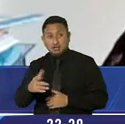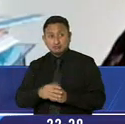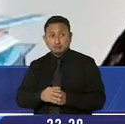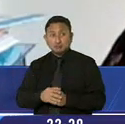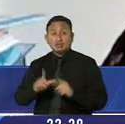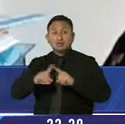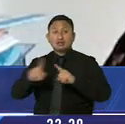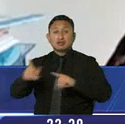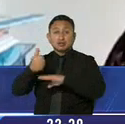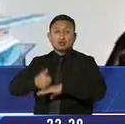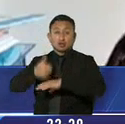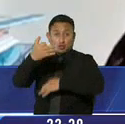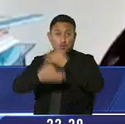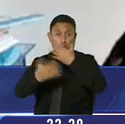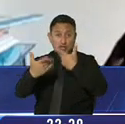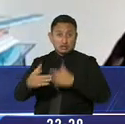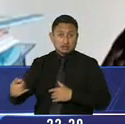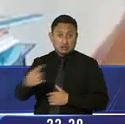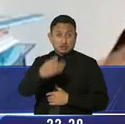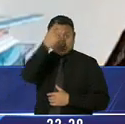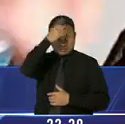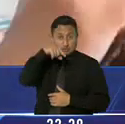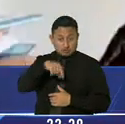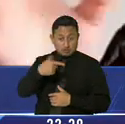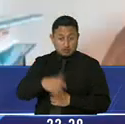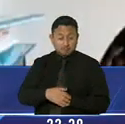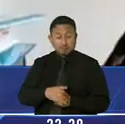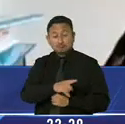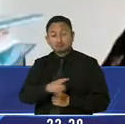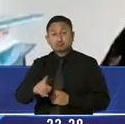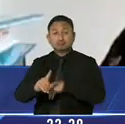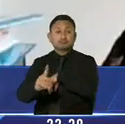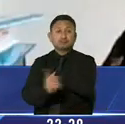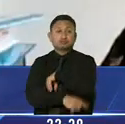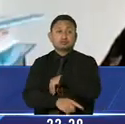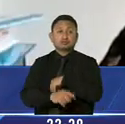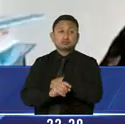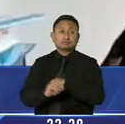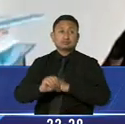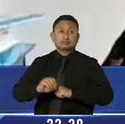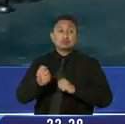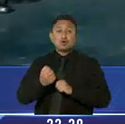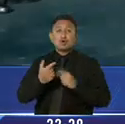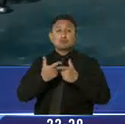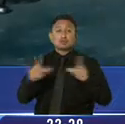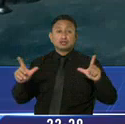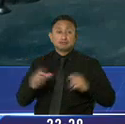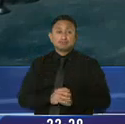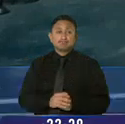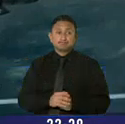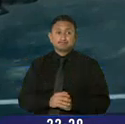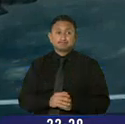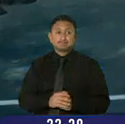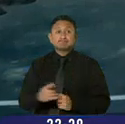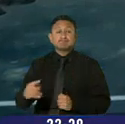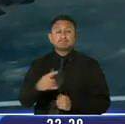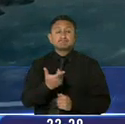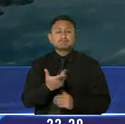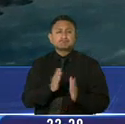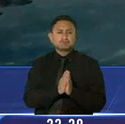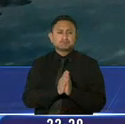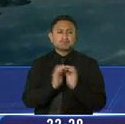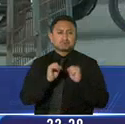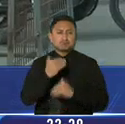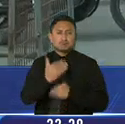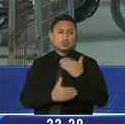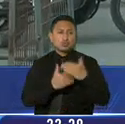y los jueces son los que emiten la libertad de ser el caso. El detalle de solicitudes presentadas y posteriormente estudiadas